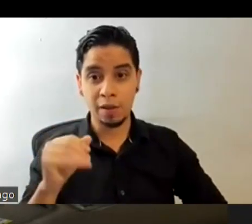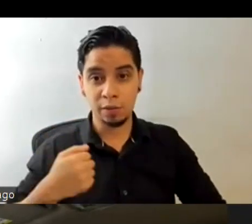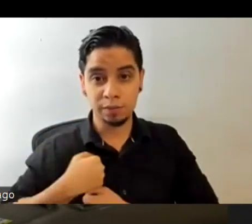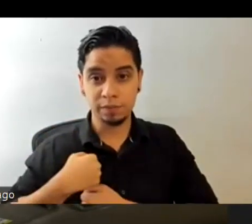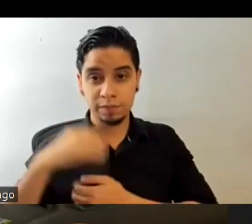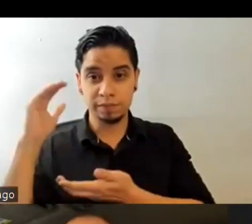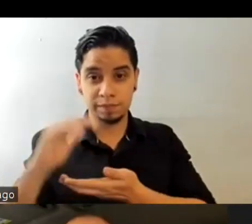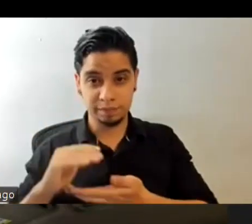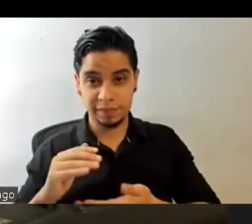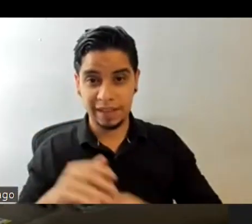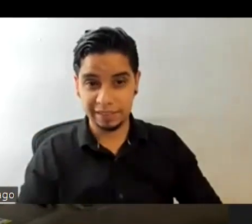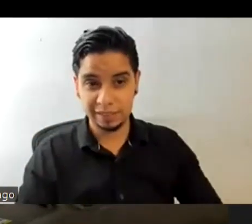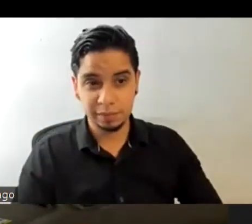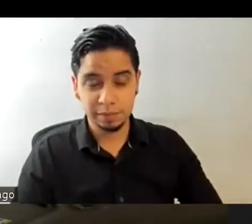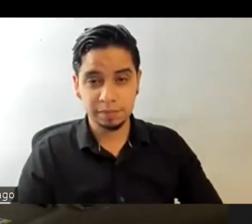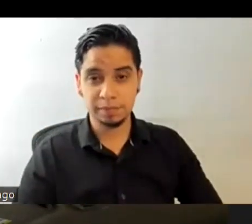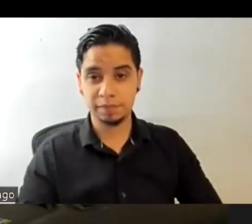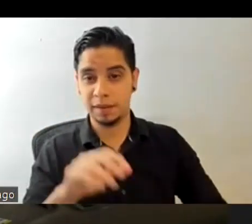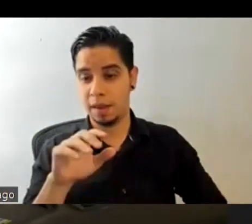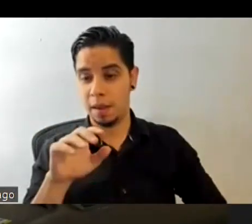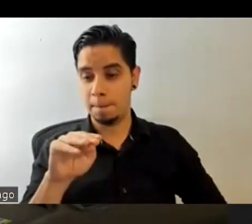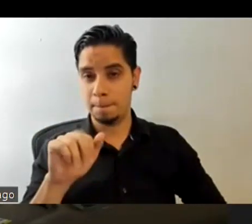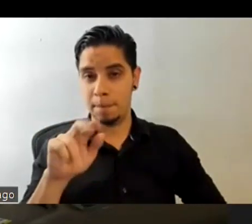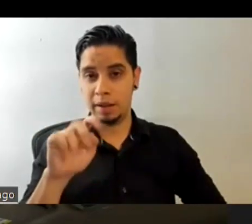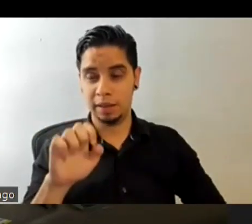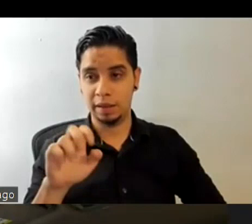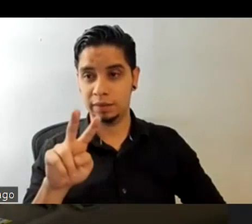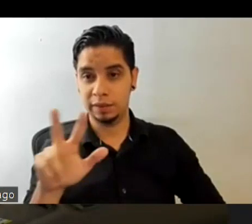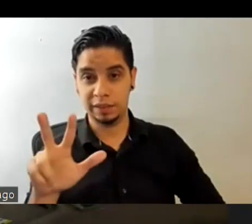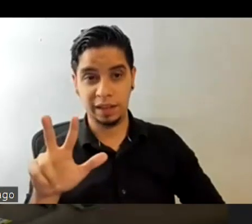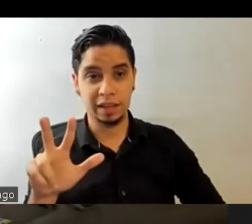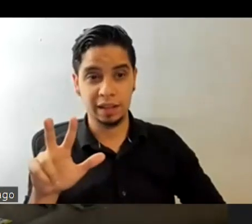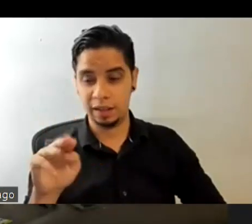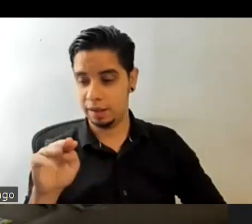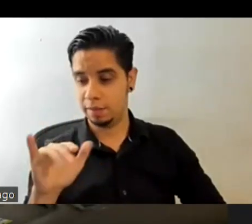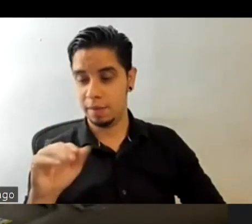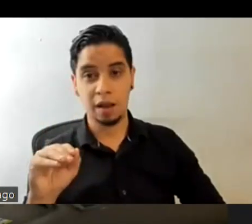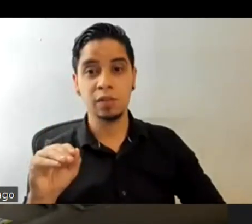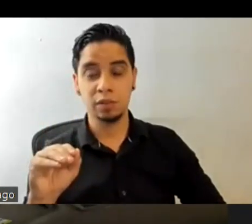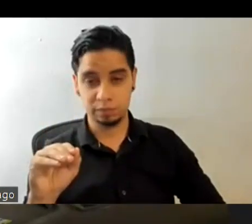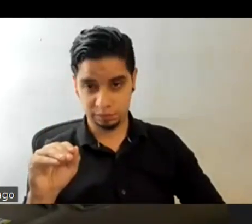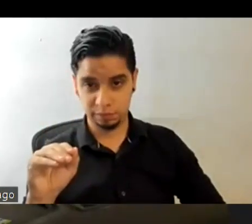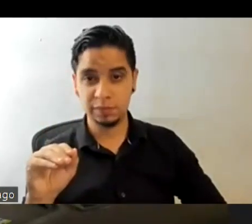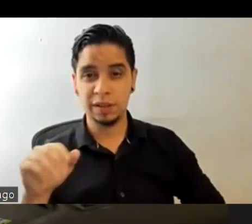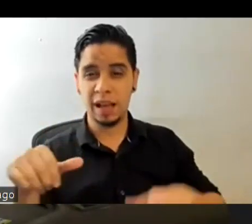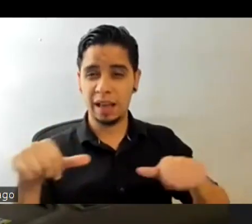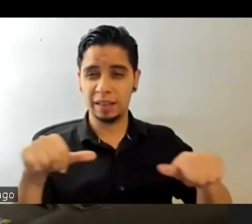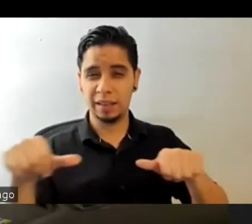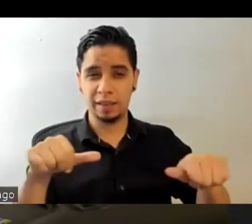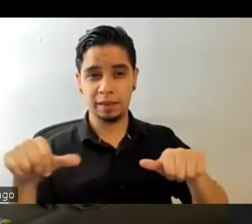mayo. Martes 23 de mayo, aquí es que estamos, aquí Adriana Pantoja, y déjame rapidito